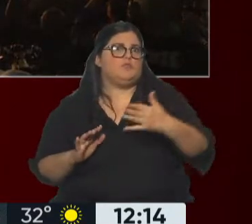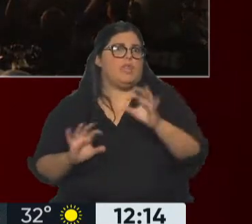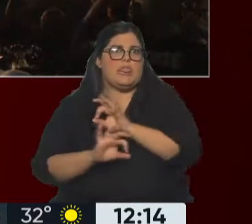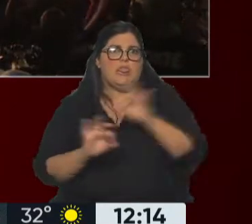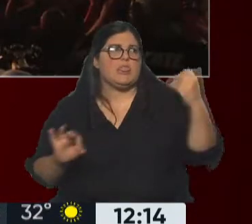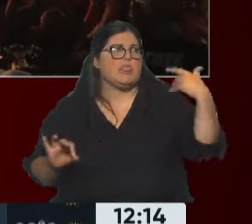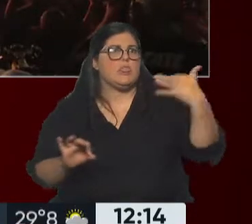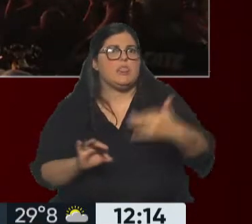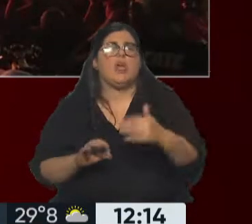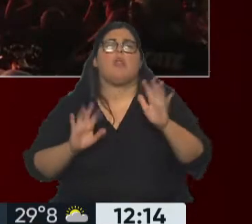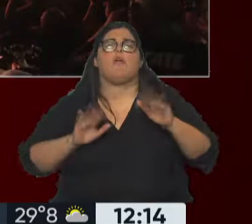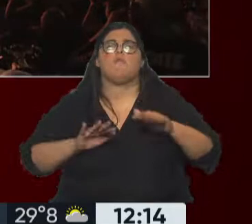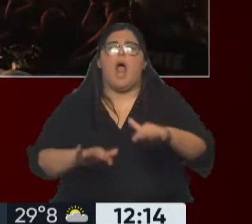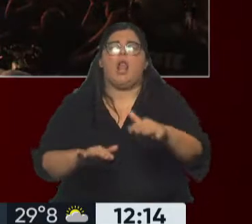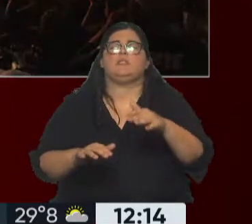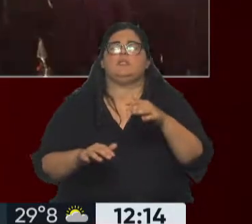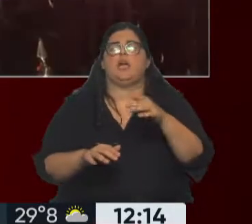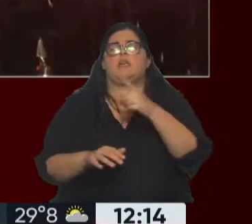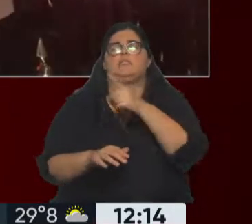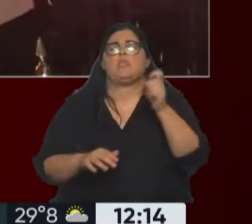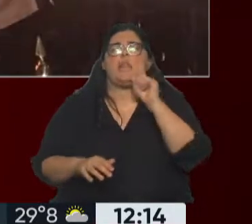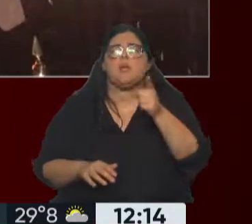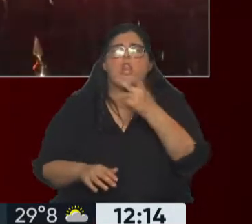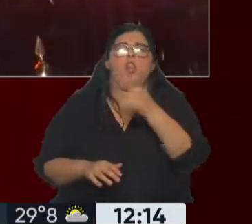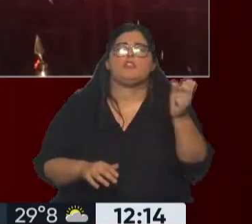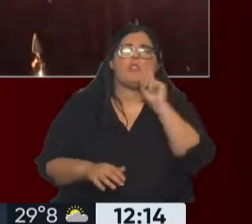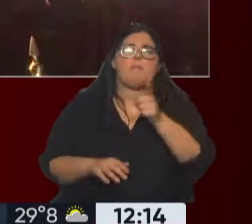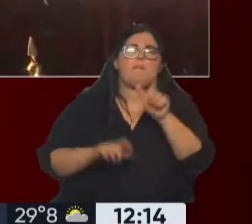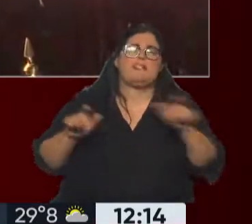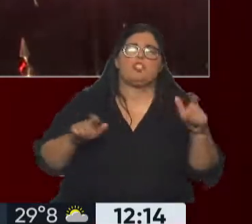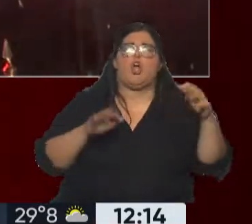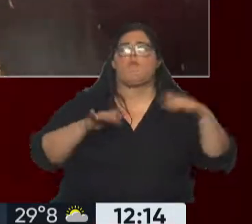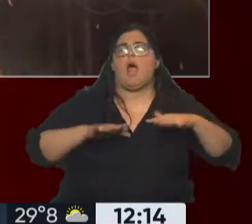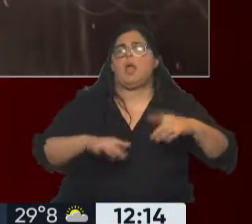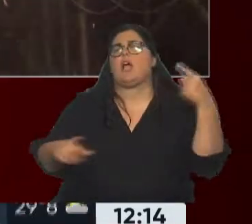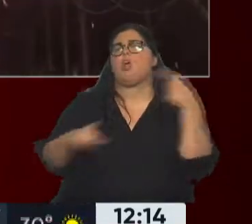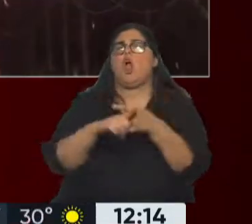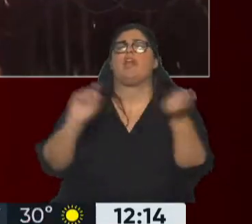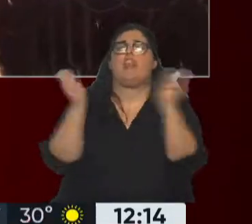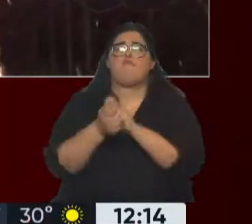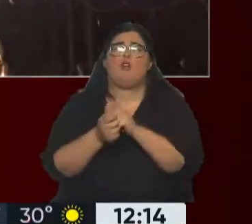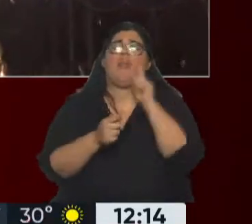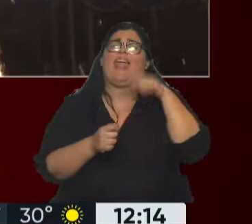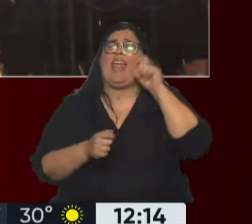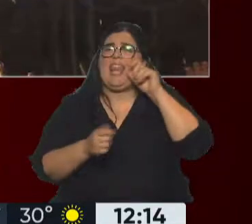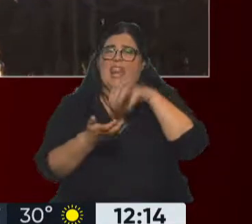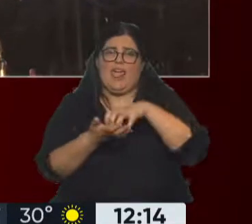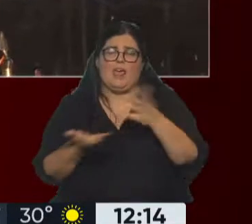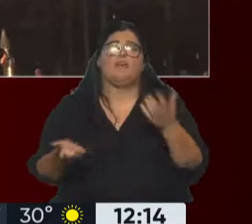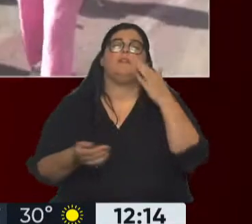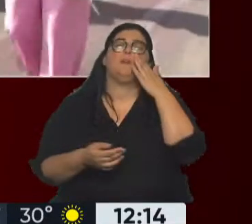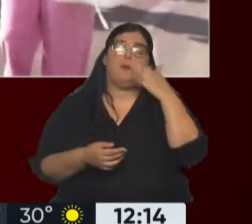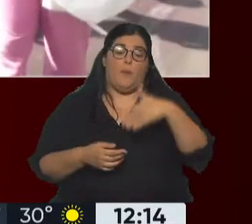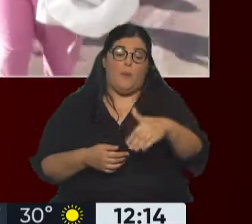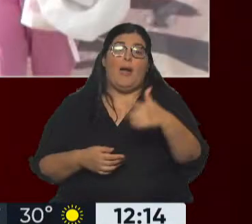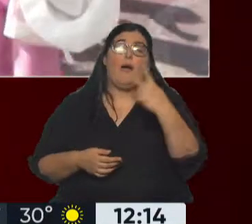masiva. Se habla de 100.000, 200.000 personas que se movilizaron en México en contra de la reforma del INE. Y ahora el 27 de noviembre